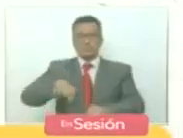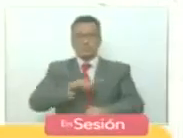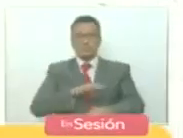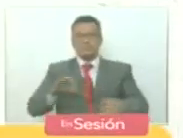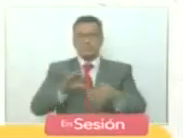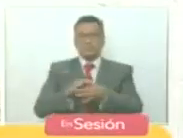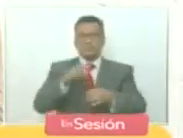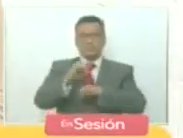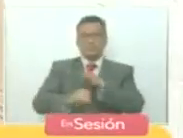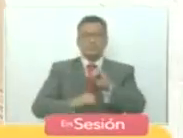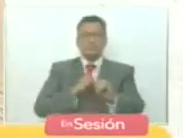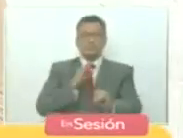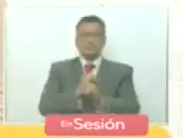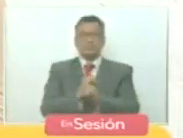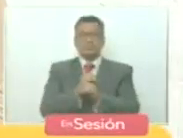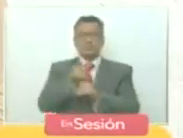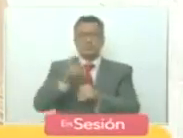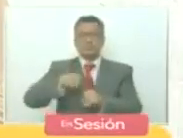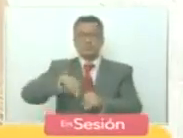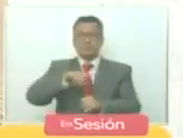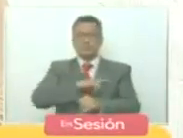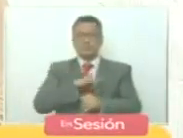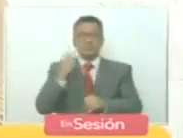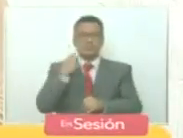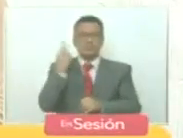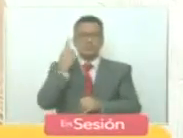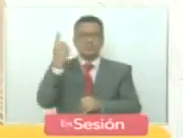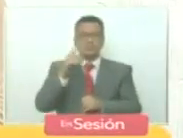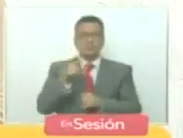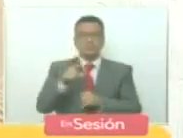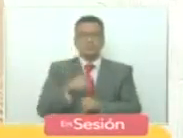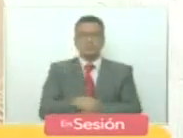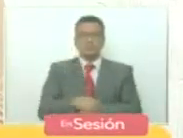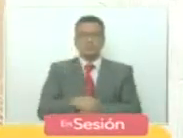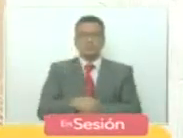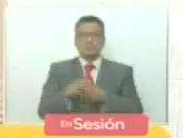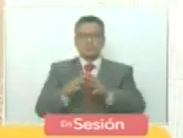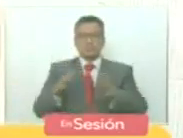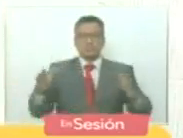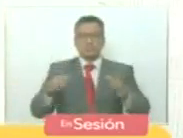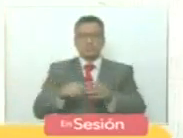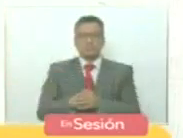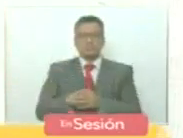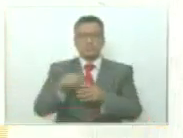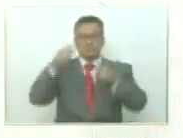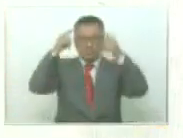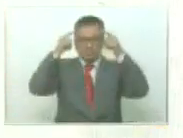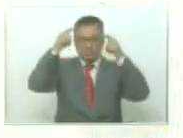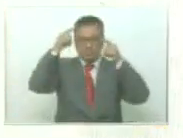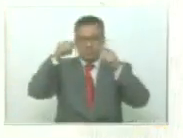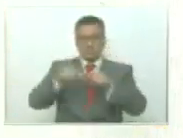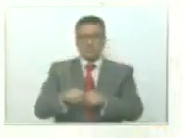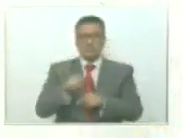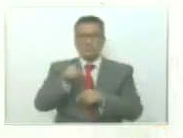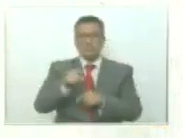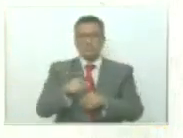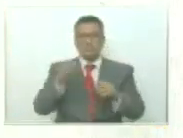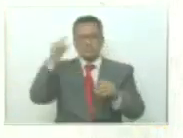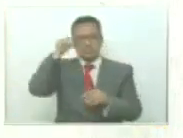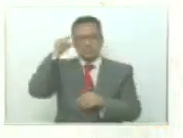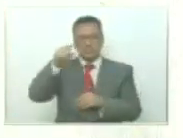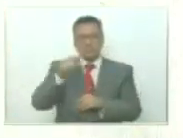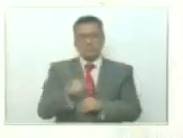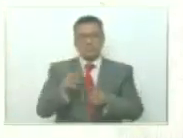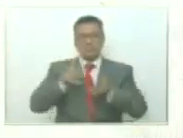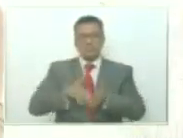relaciones internacionales como nuestro gran héroe, el gran gigante Hugo Chávez, sobre todo en este día de